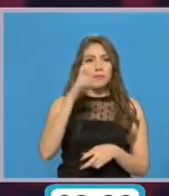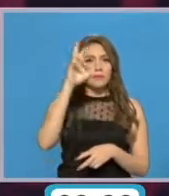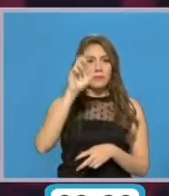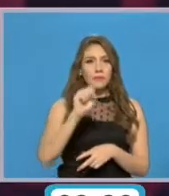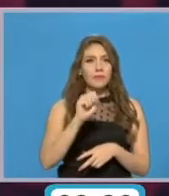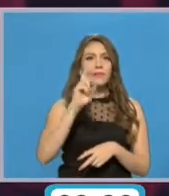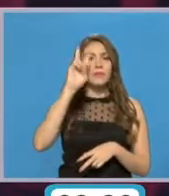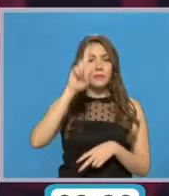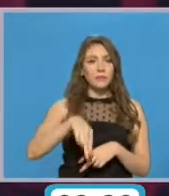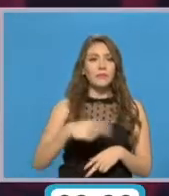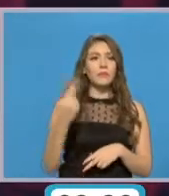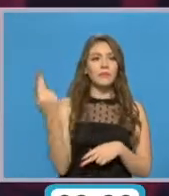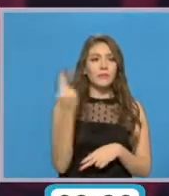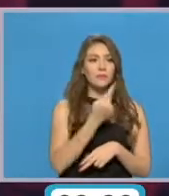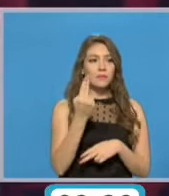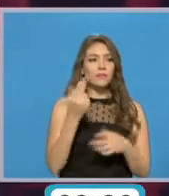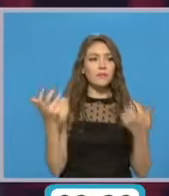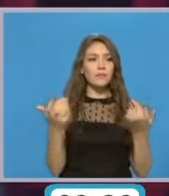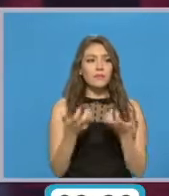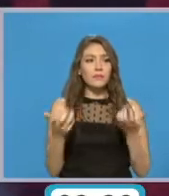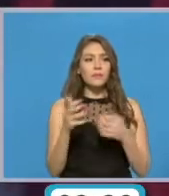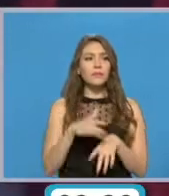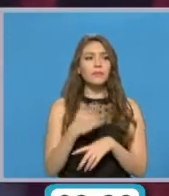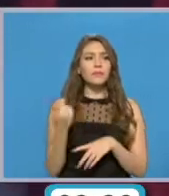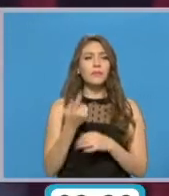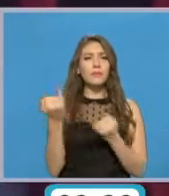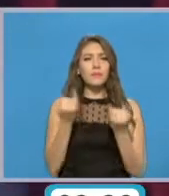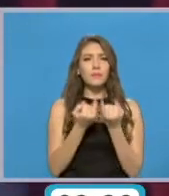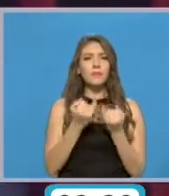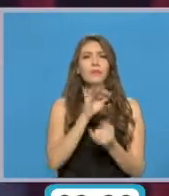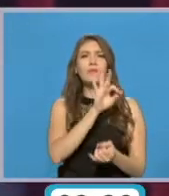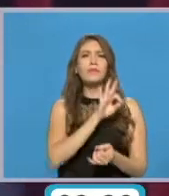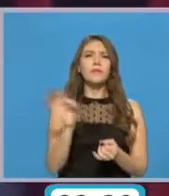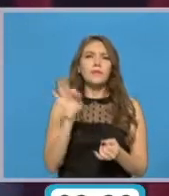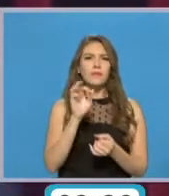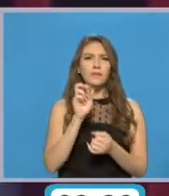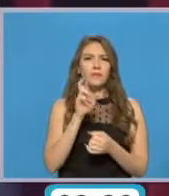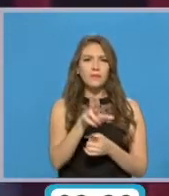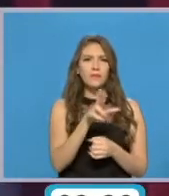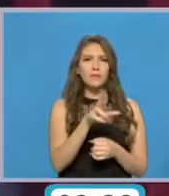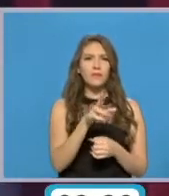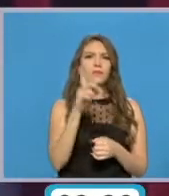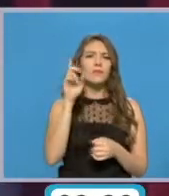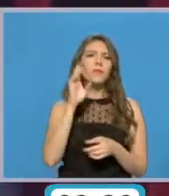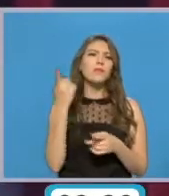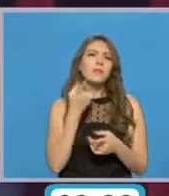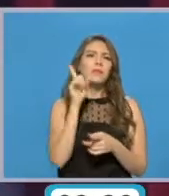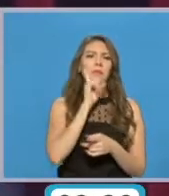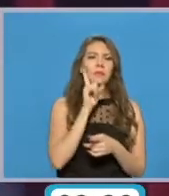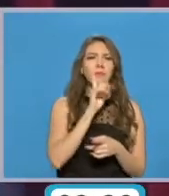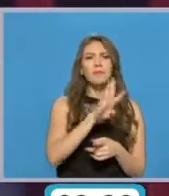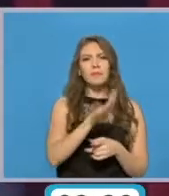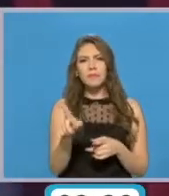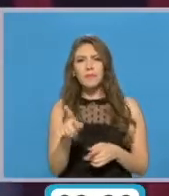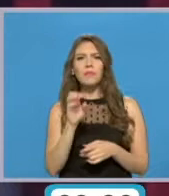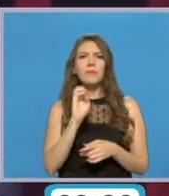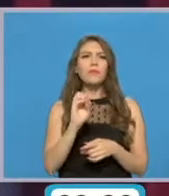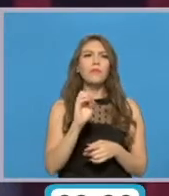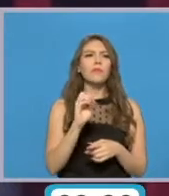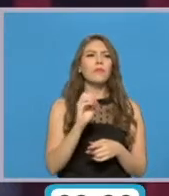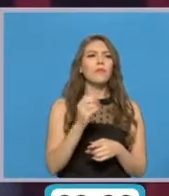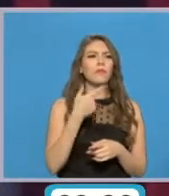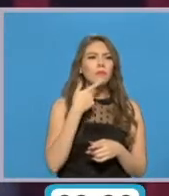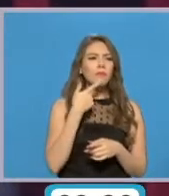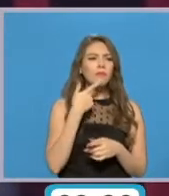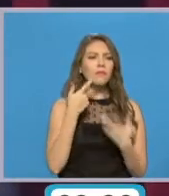completamente necesario de hacer? Porque también podría ser la posición de una mujer gay, lesbiana o un hombre gay, en decir, yo